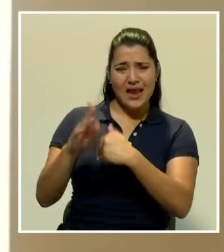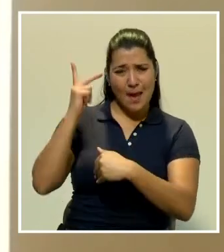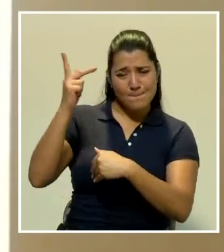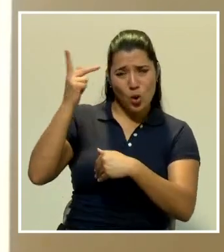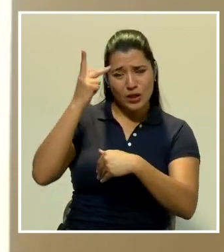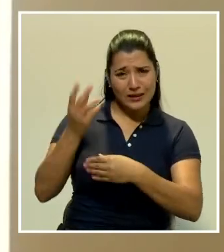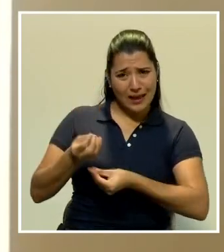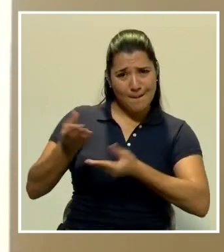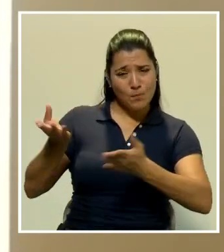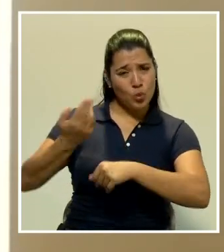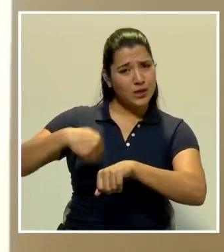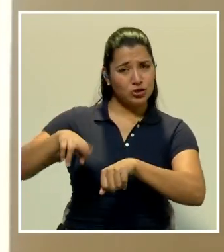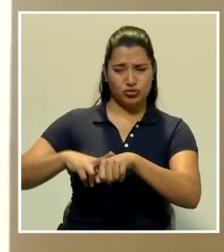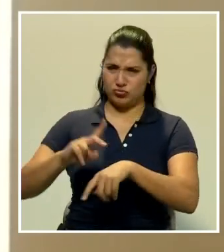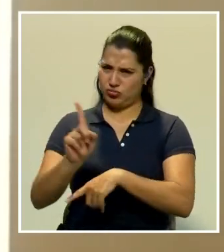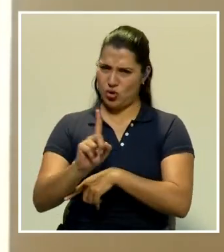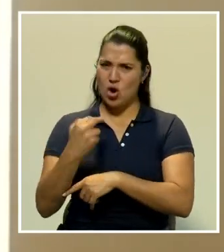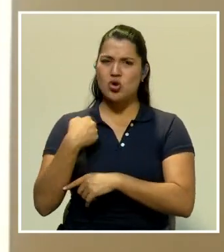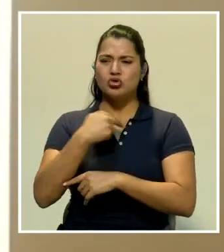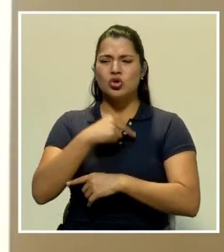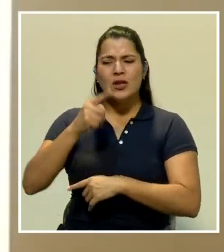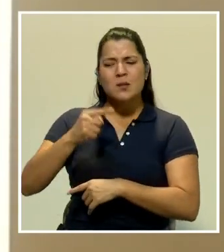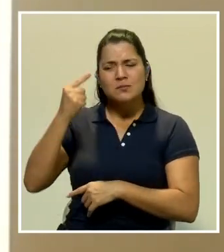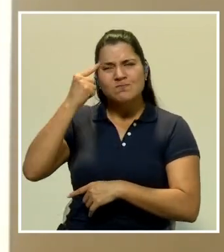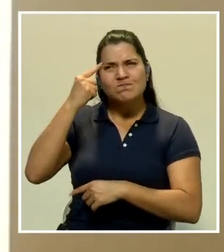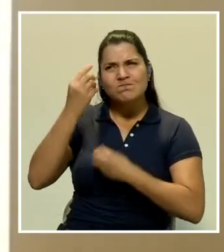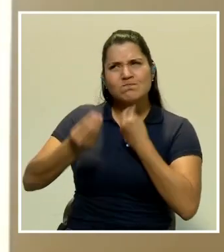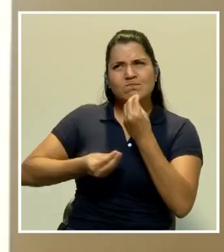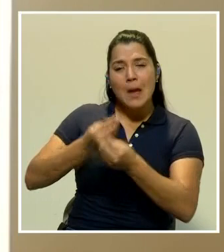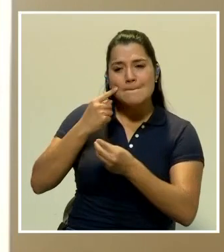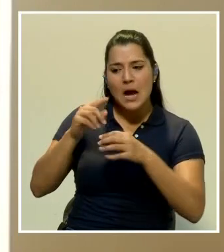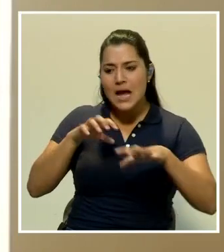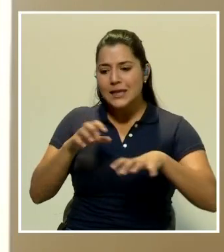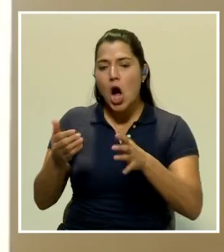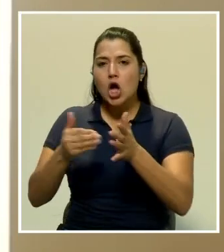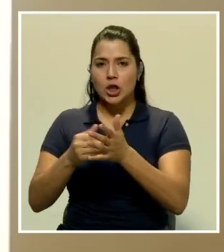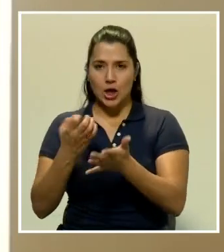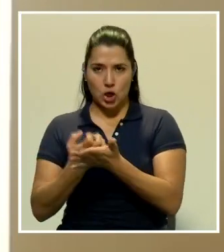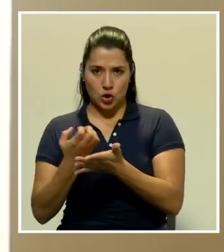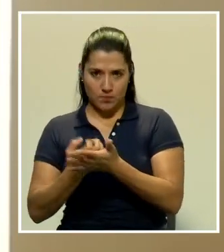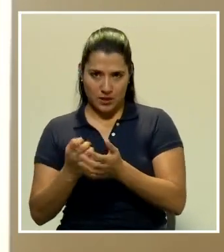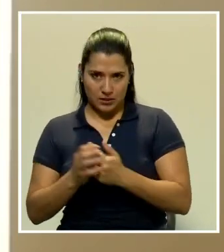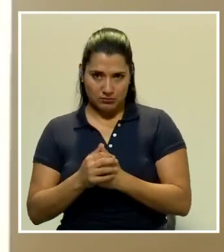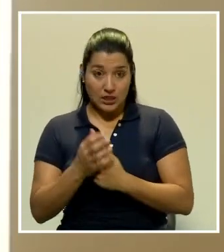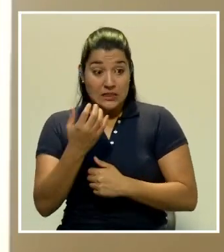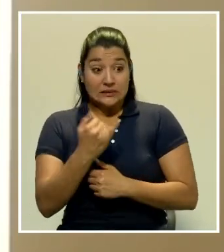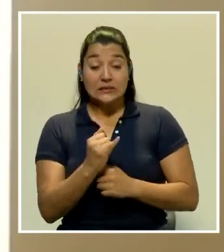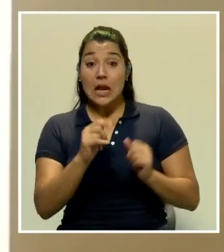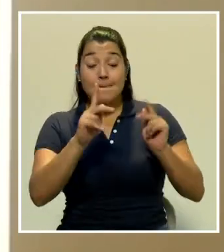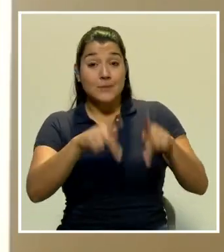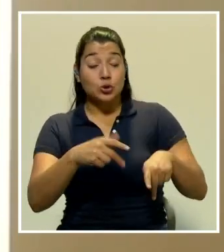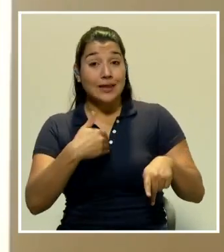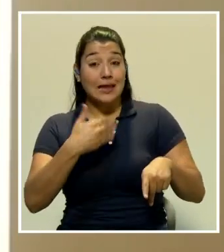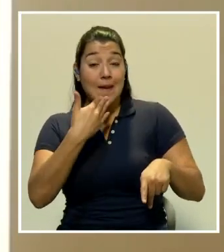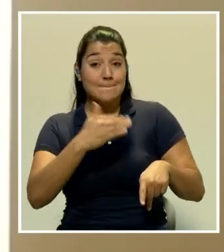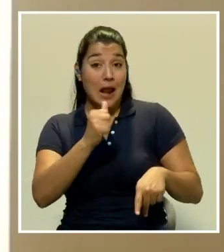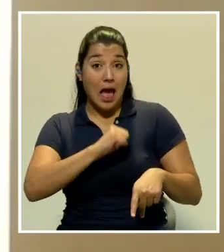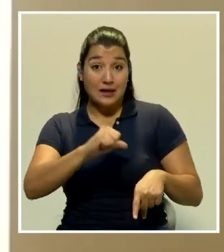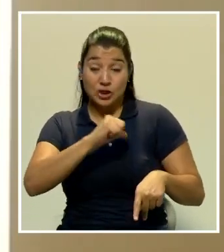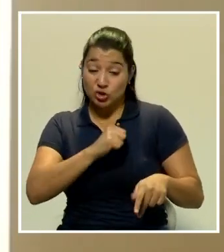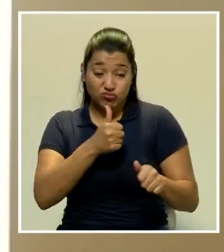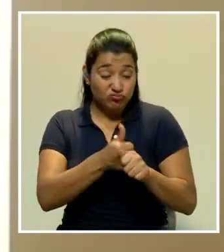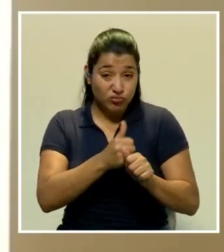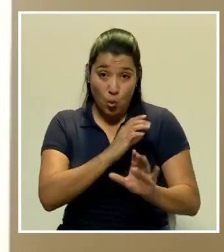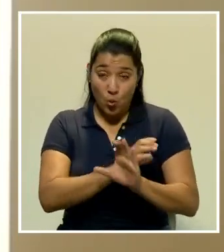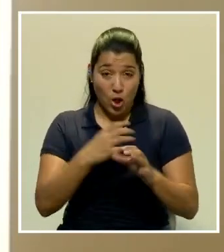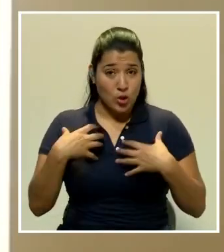nacional. Tenemos que estar hablando de reactivación económica. El que se porta mal es realmente aquel que atenta contra el principio y